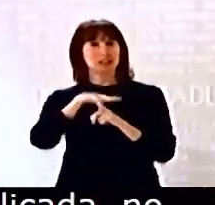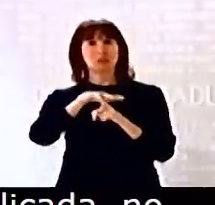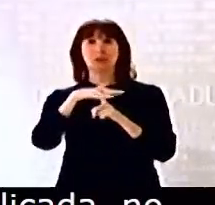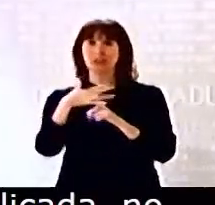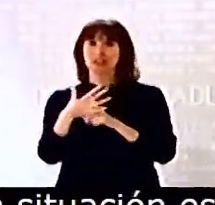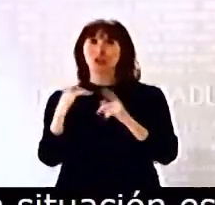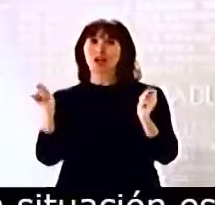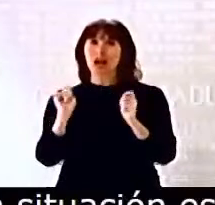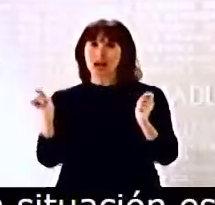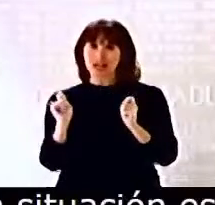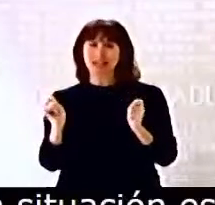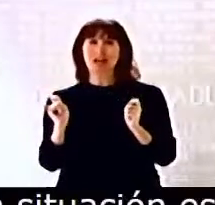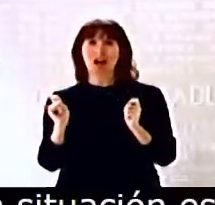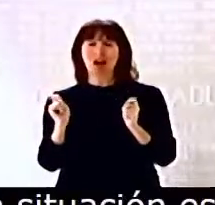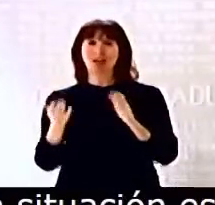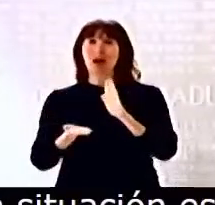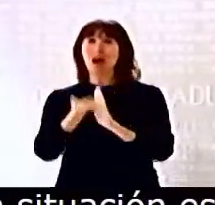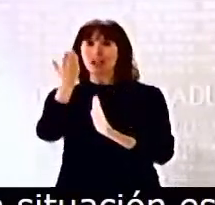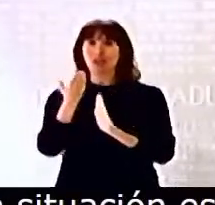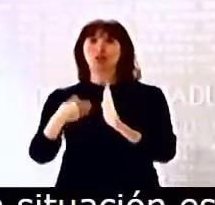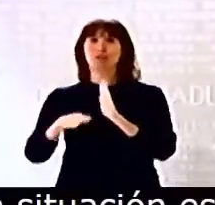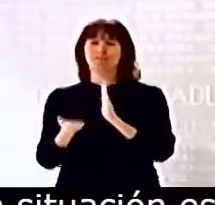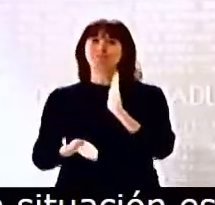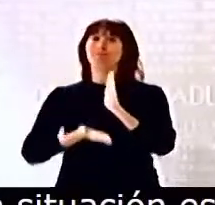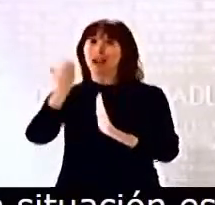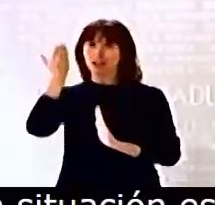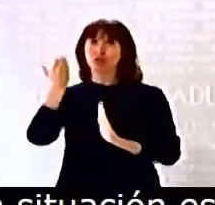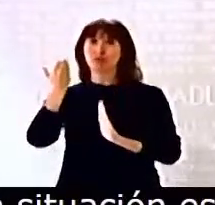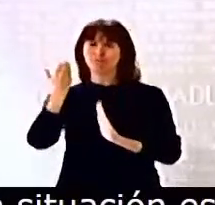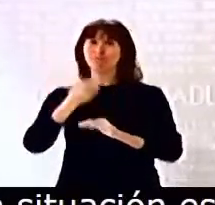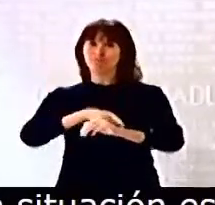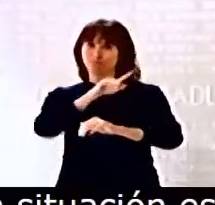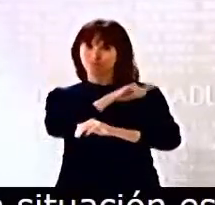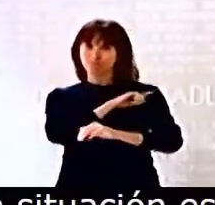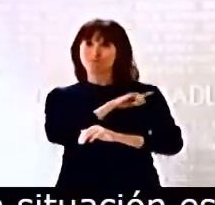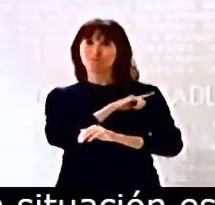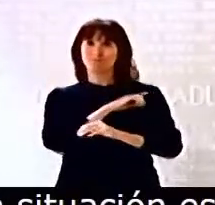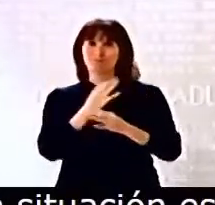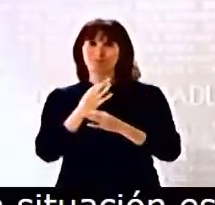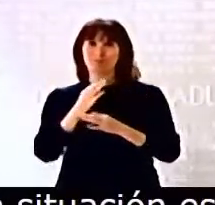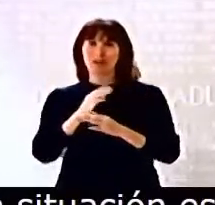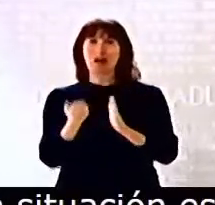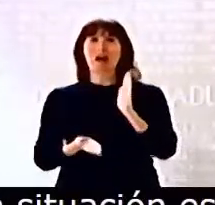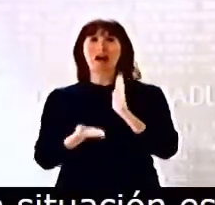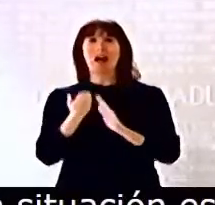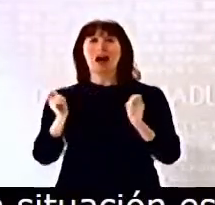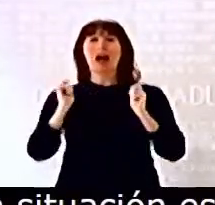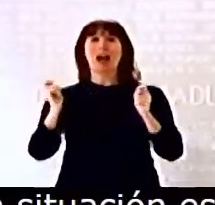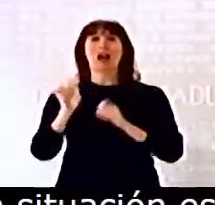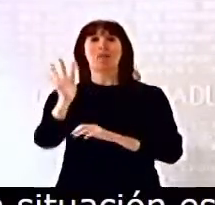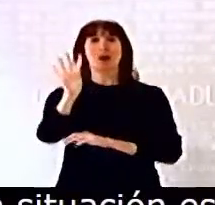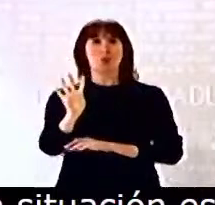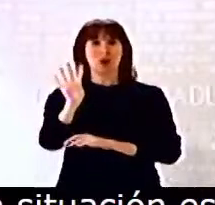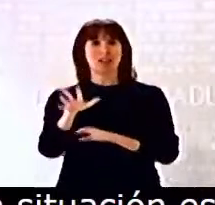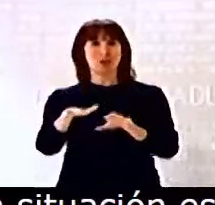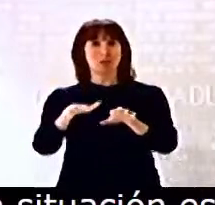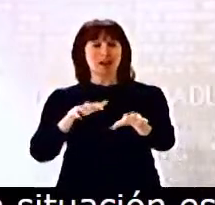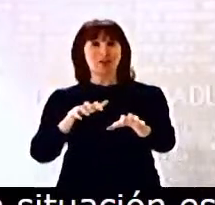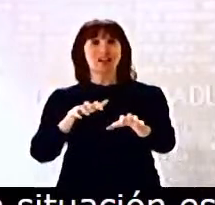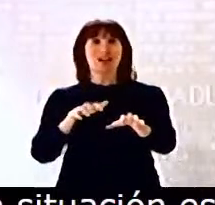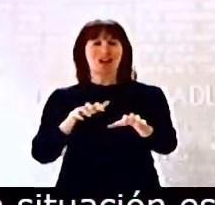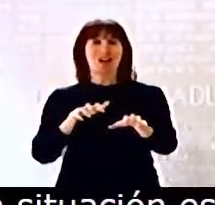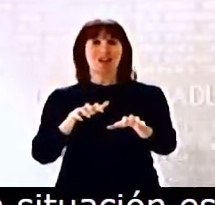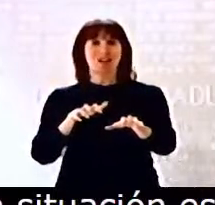de alerta alto, muy alto, un nivel de alerta 4 por parte de la mayoría de los